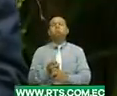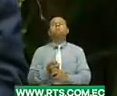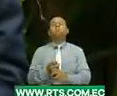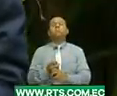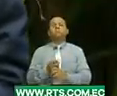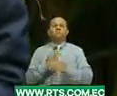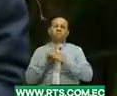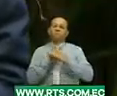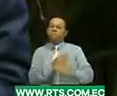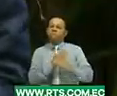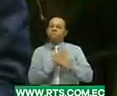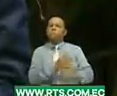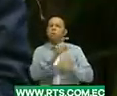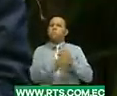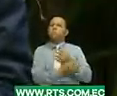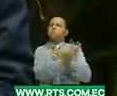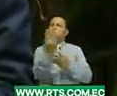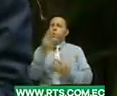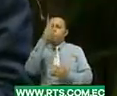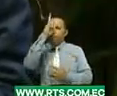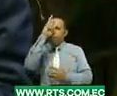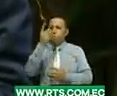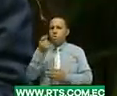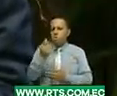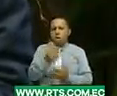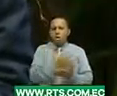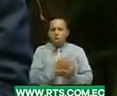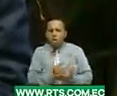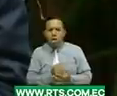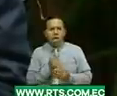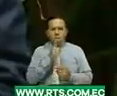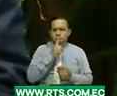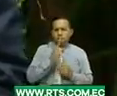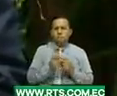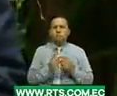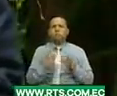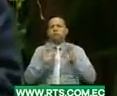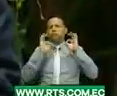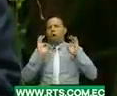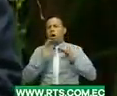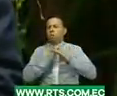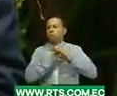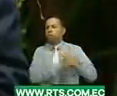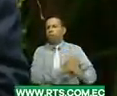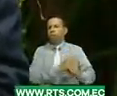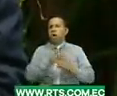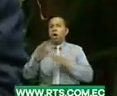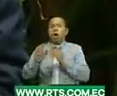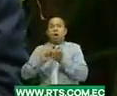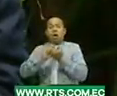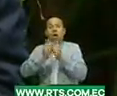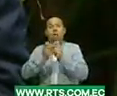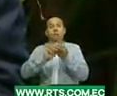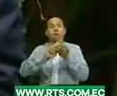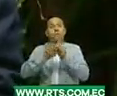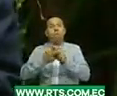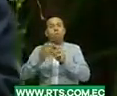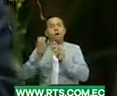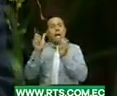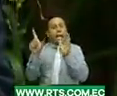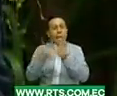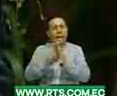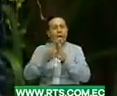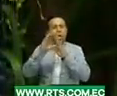la lucha contra la corrupción. Reformaremos el Código Orgánico Integral Penal para endurecer las penas. Reformaremos la